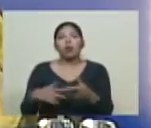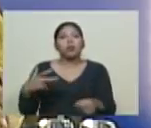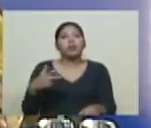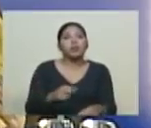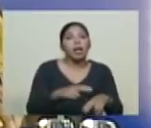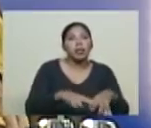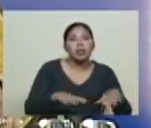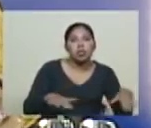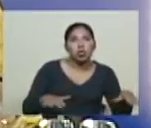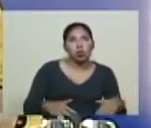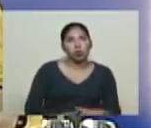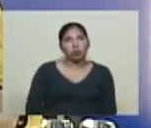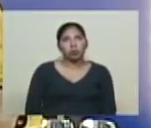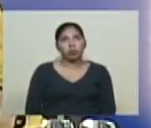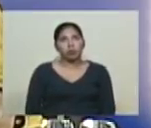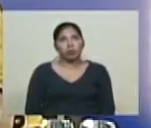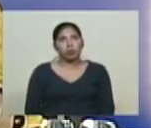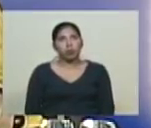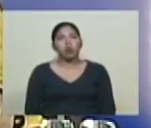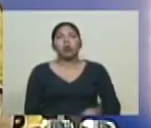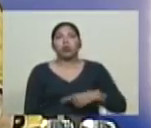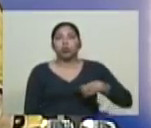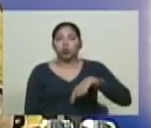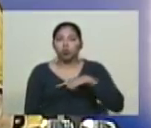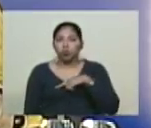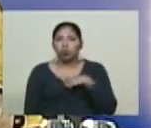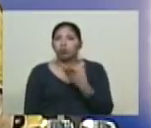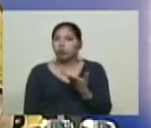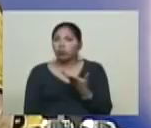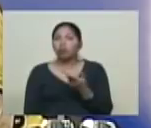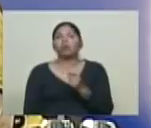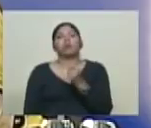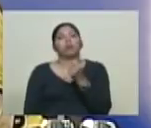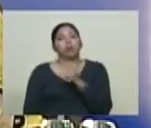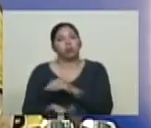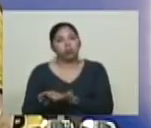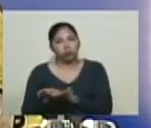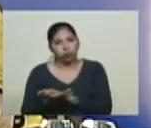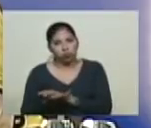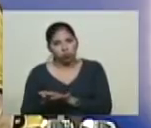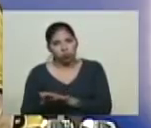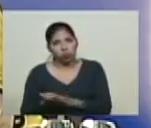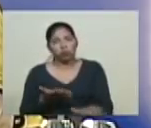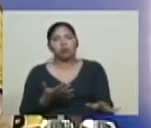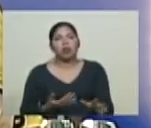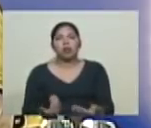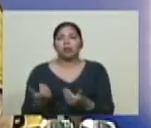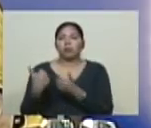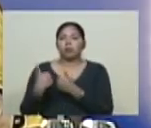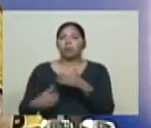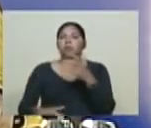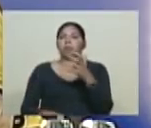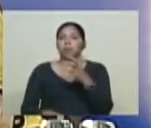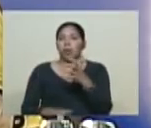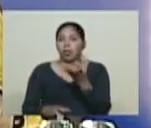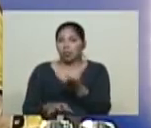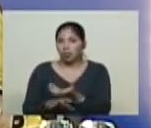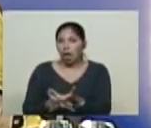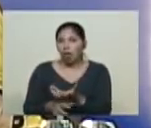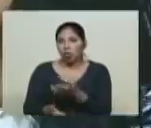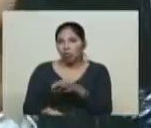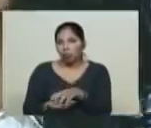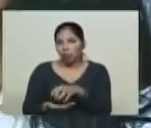niña. Nosotros la vamos a garantizar, como es la responsabilidad del Estado Nacional, de manera gratuita, y así debe